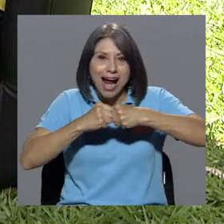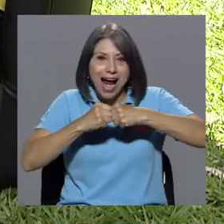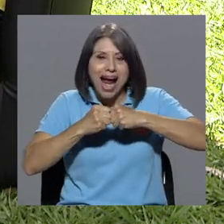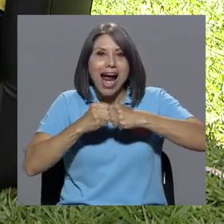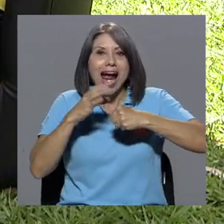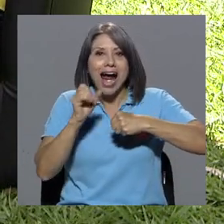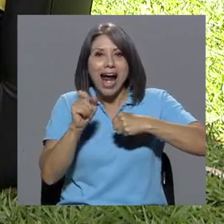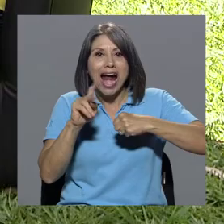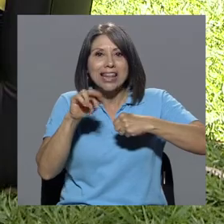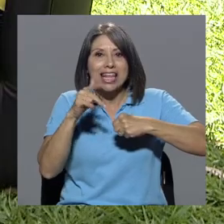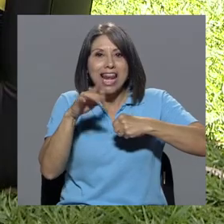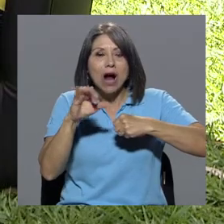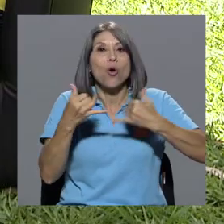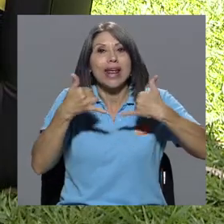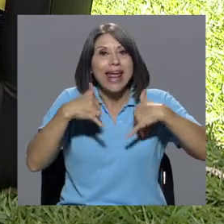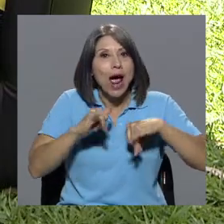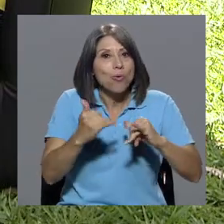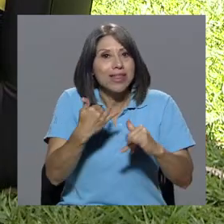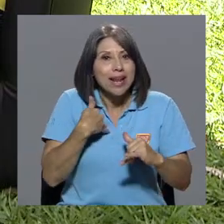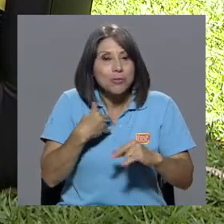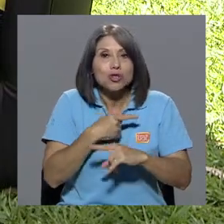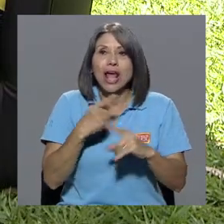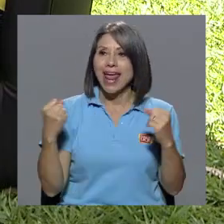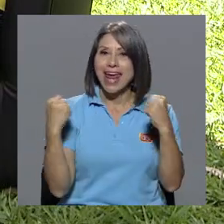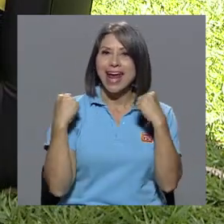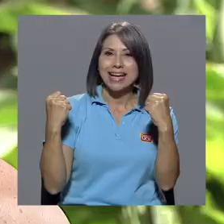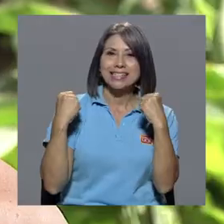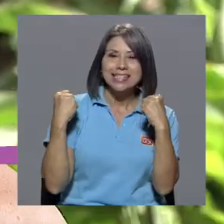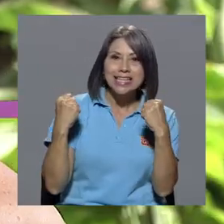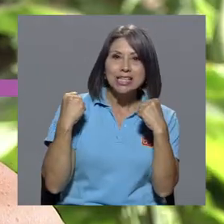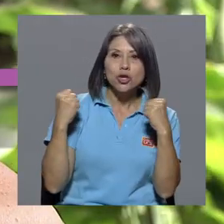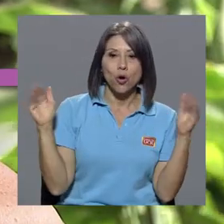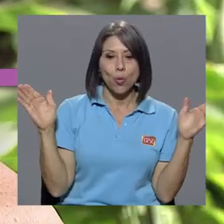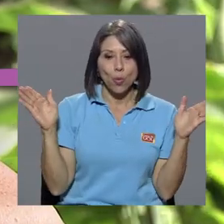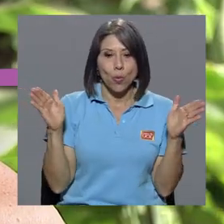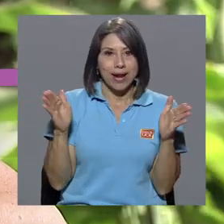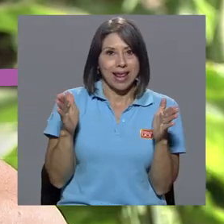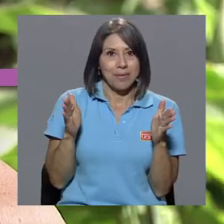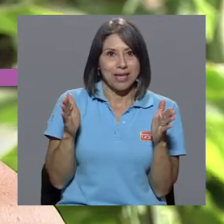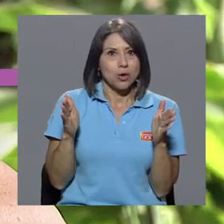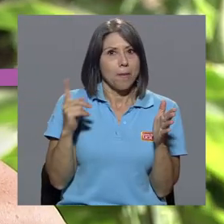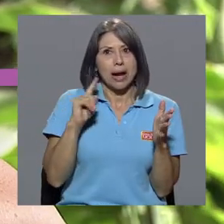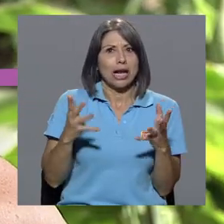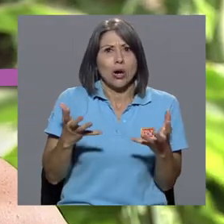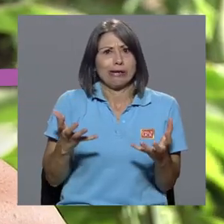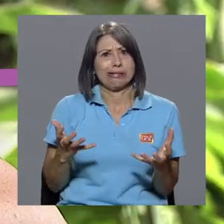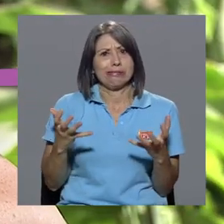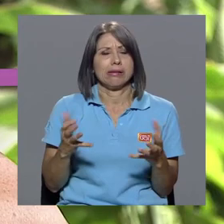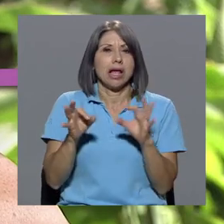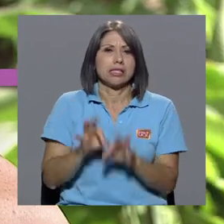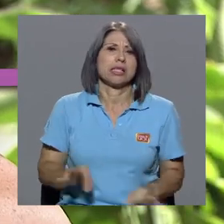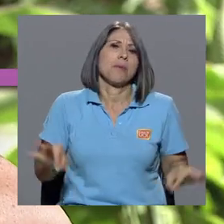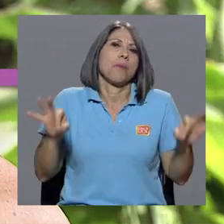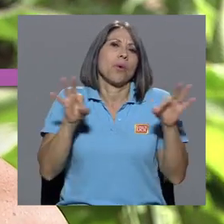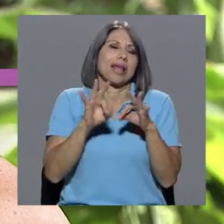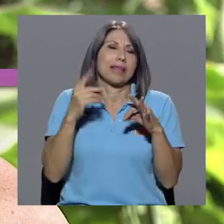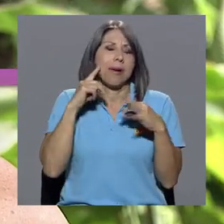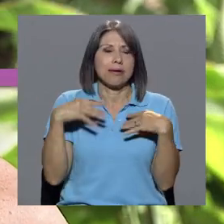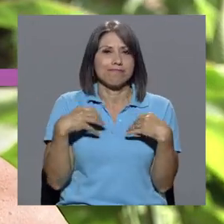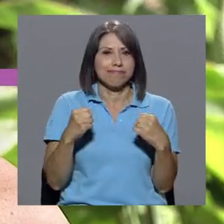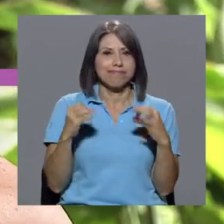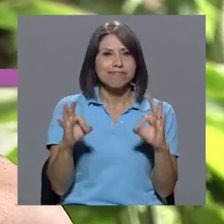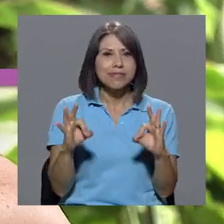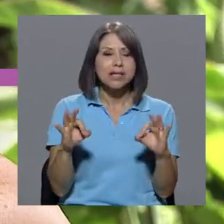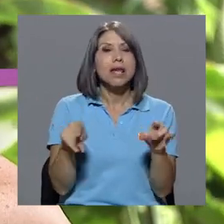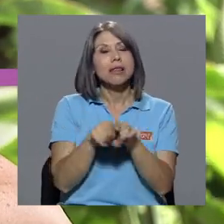El ejercicio físico, ¿verdad? Perder peso, disminuir la carga a esa articulación es importante para que el cartílago se mantenga lo más sano